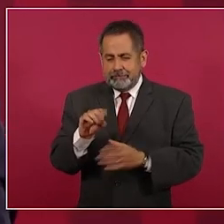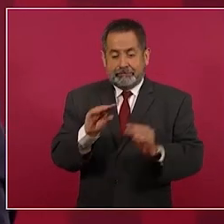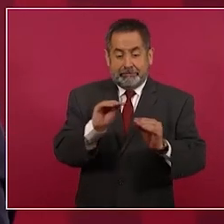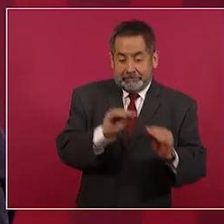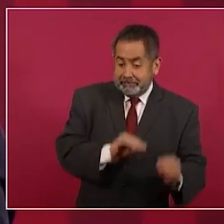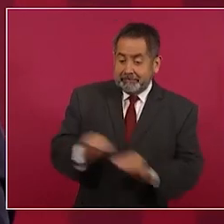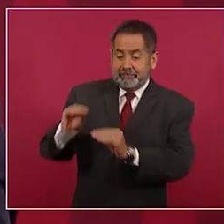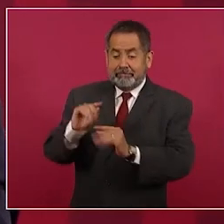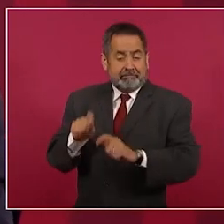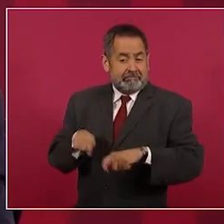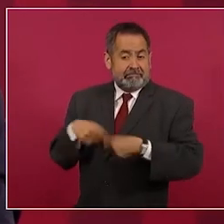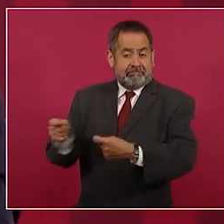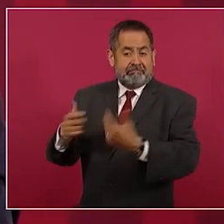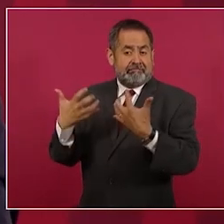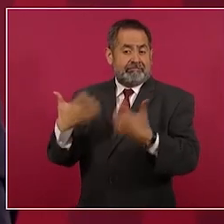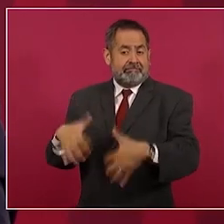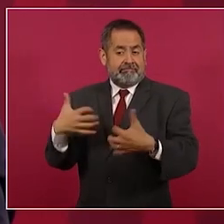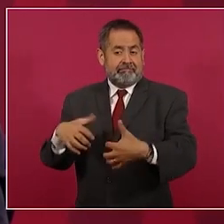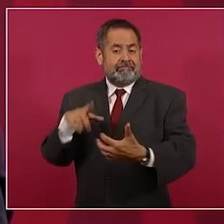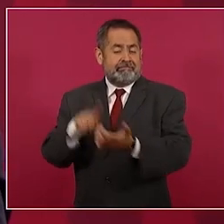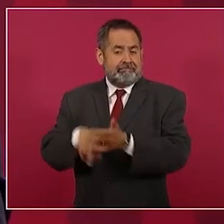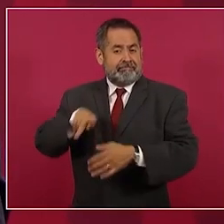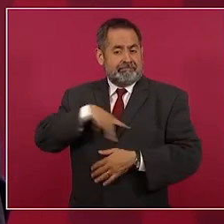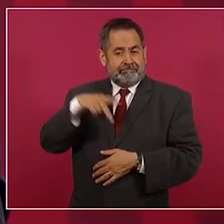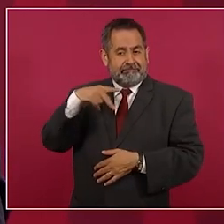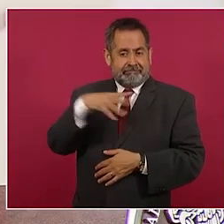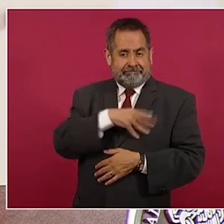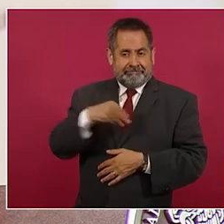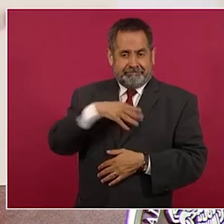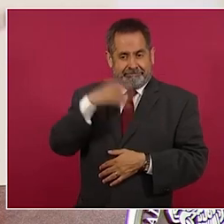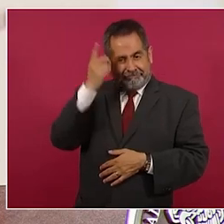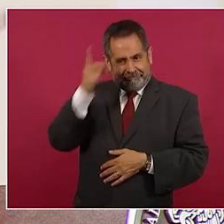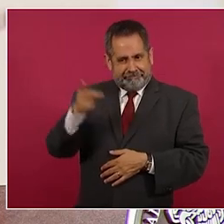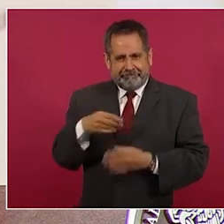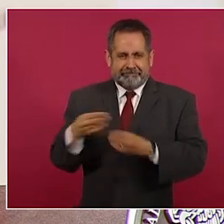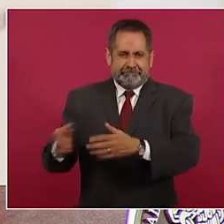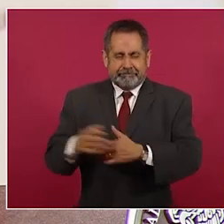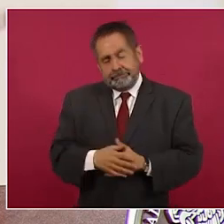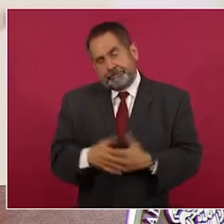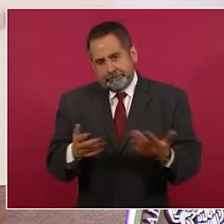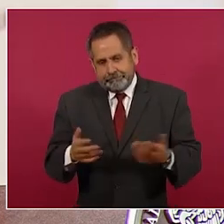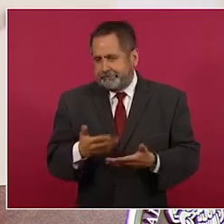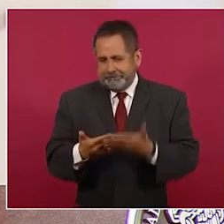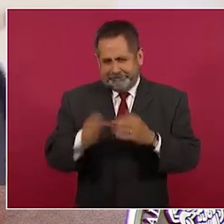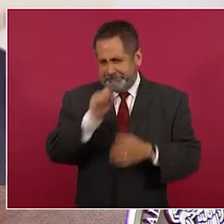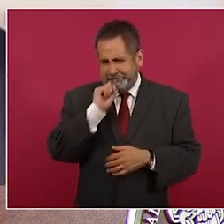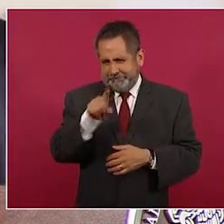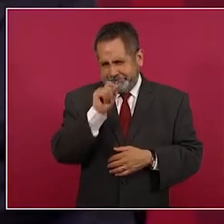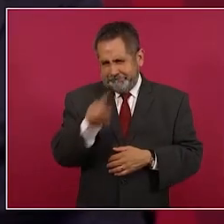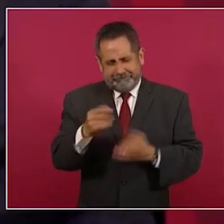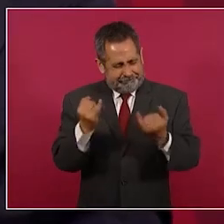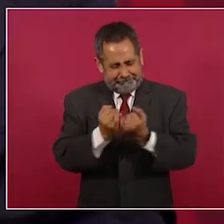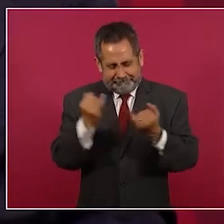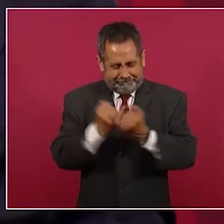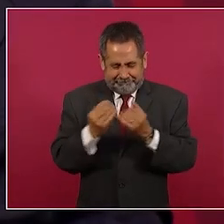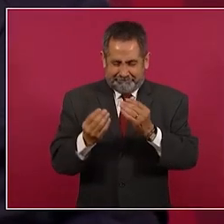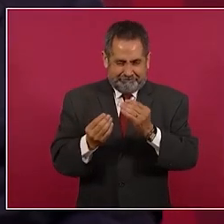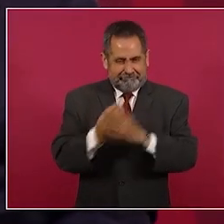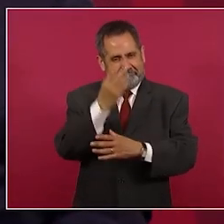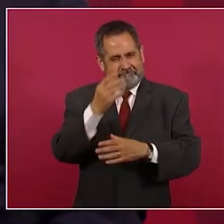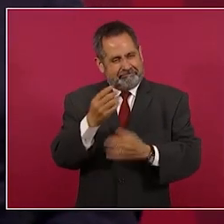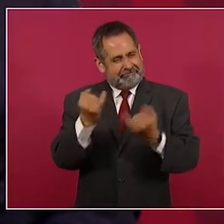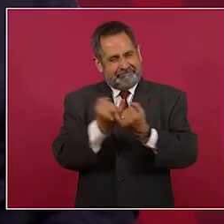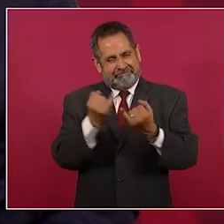las fábricas, ¿no?, de mis hijos. Pues así ahora también ya tengo